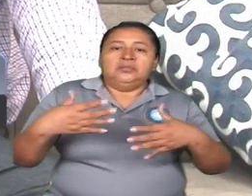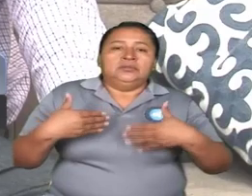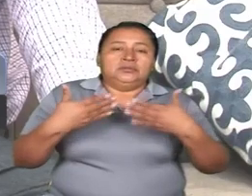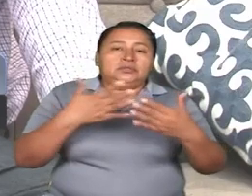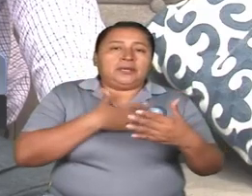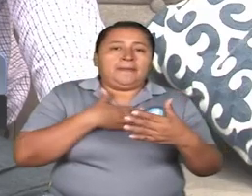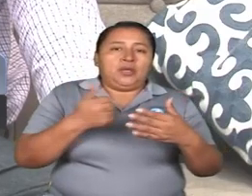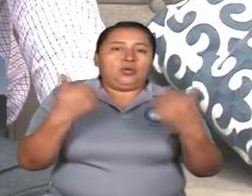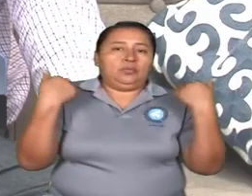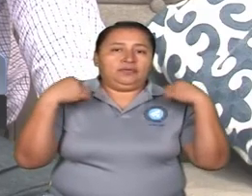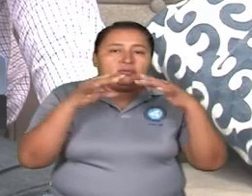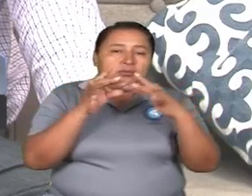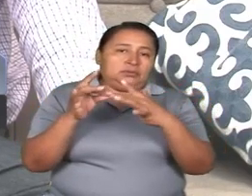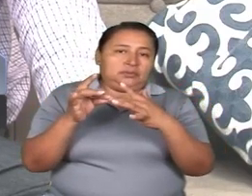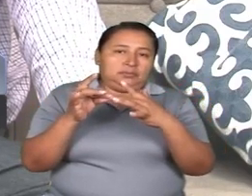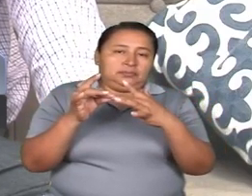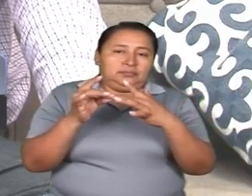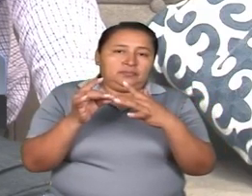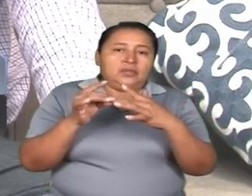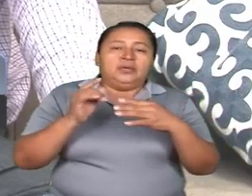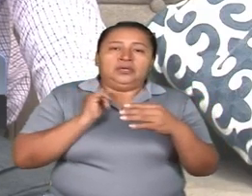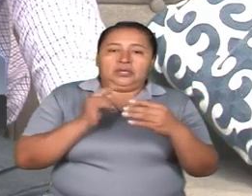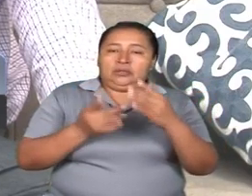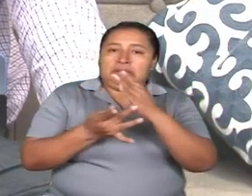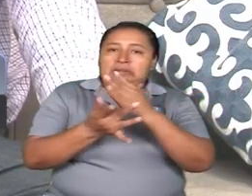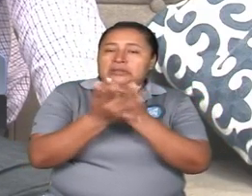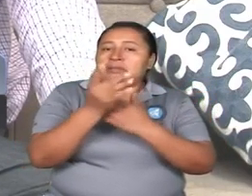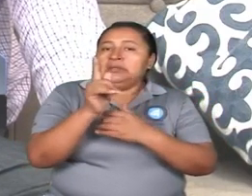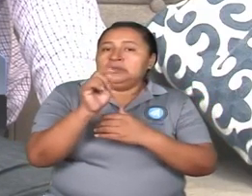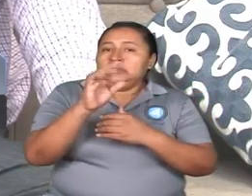mejor profesionalmente. Los técnicos deben de ser,